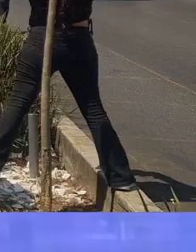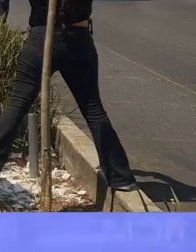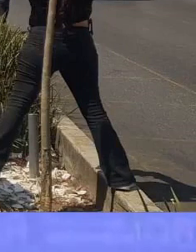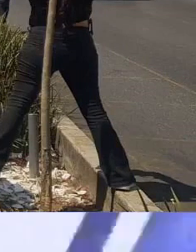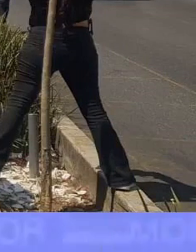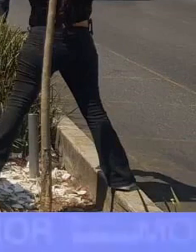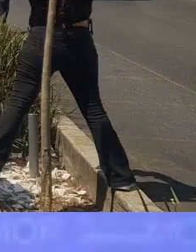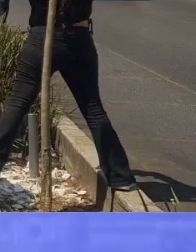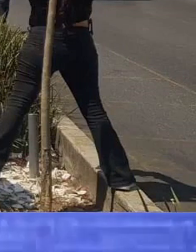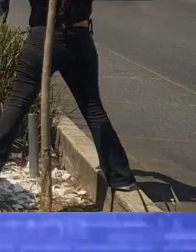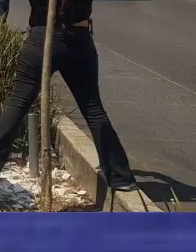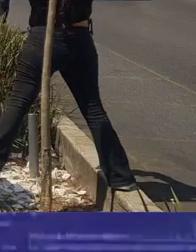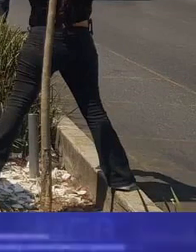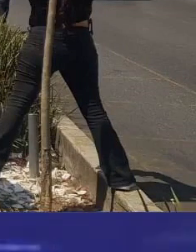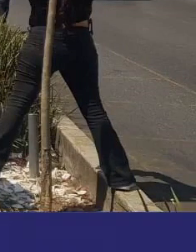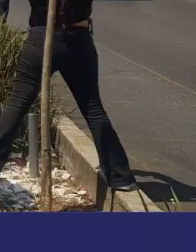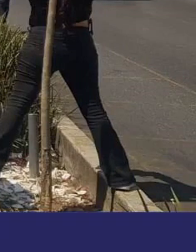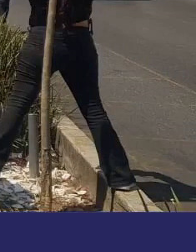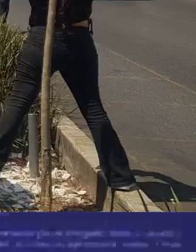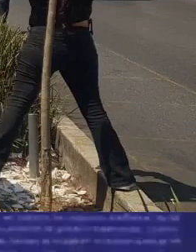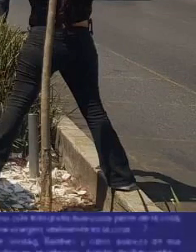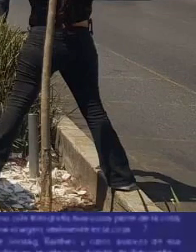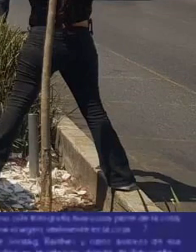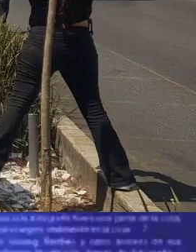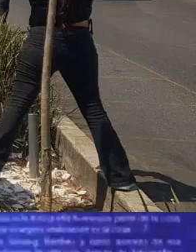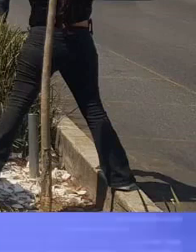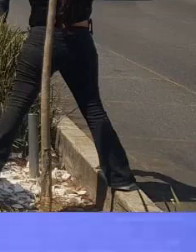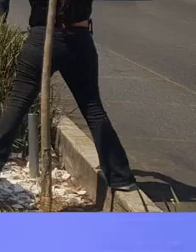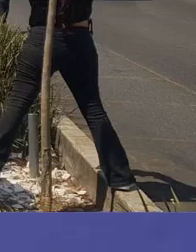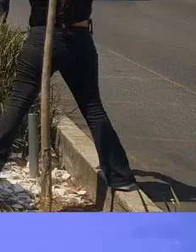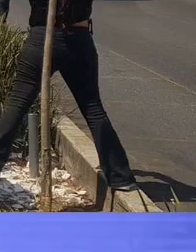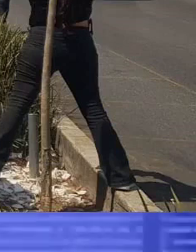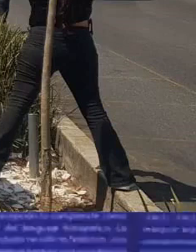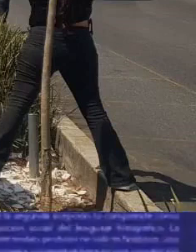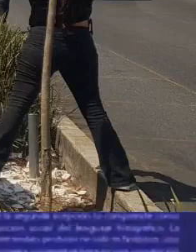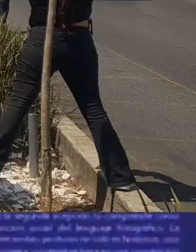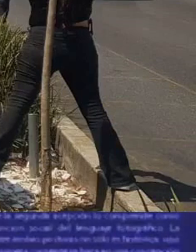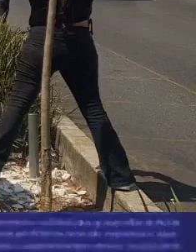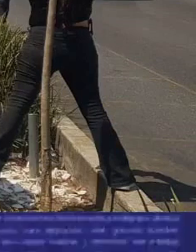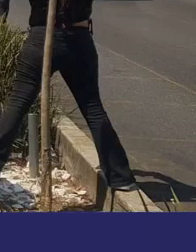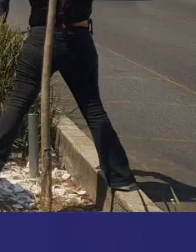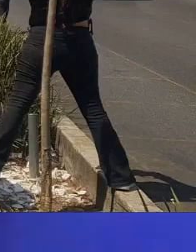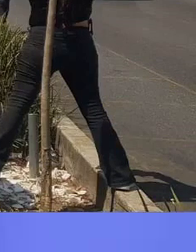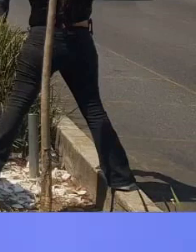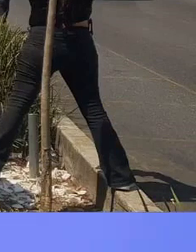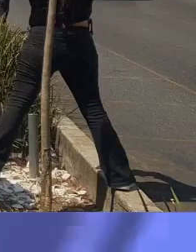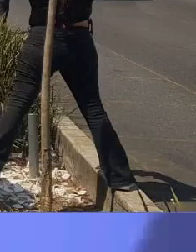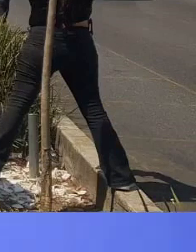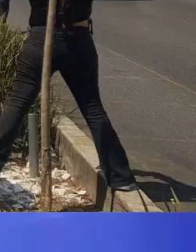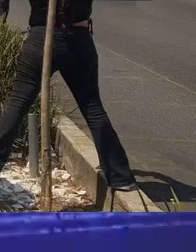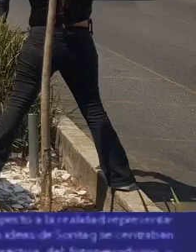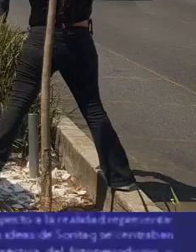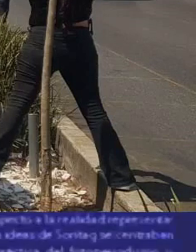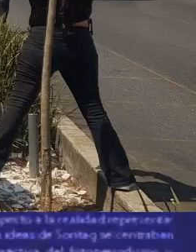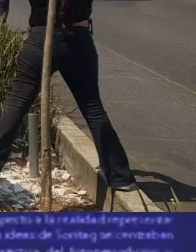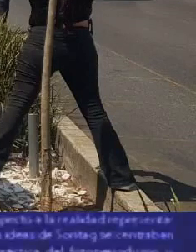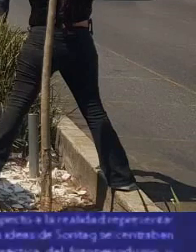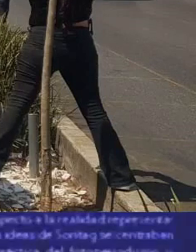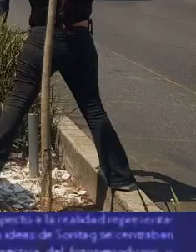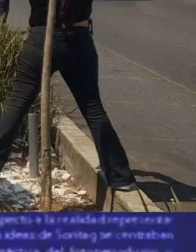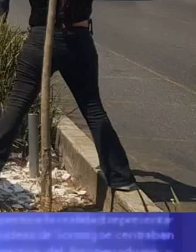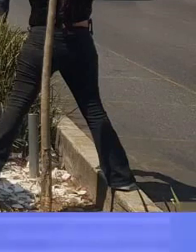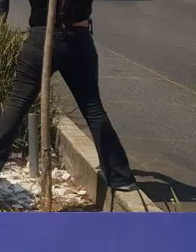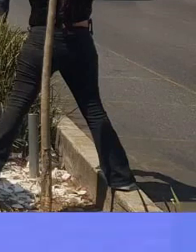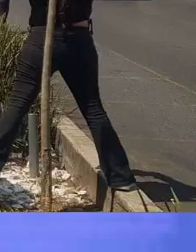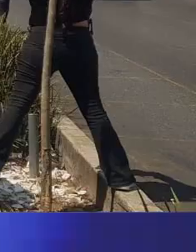Nacional. Dijo, México no es protectorado. Esto con respecto a la iniciativa que se está promoviendo para que los cárteles